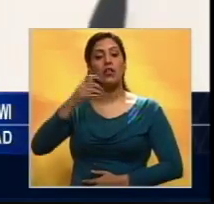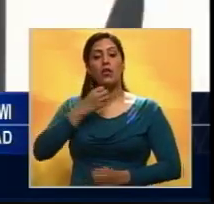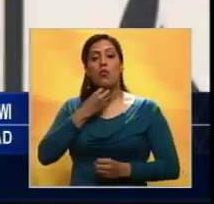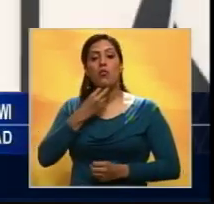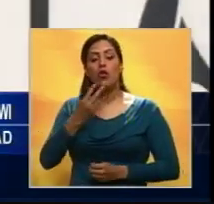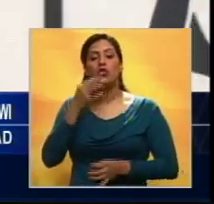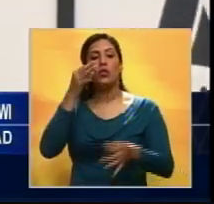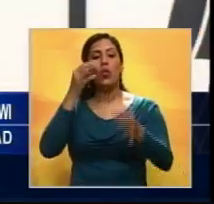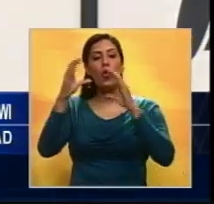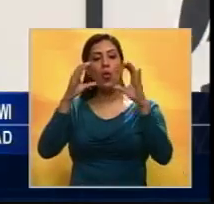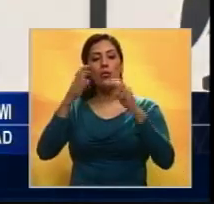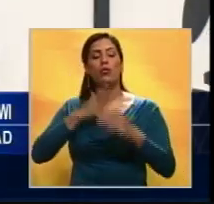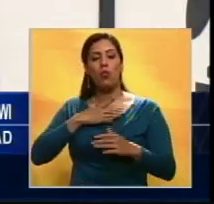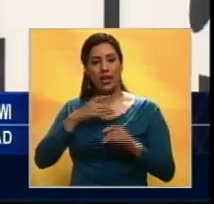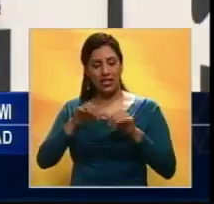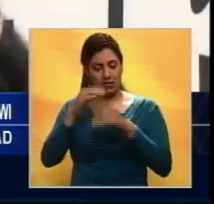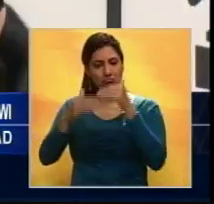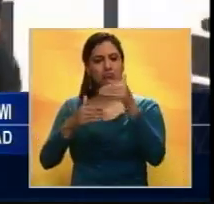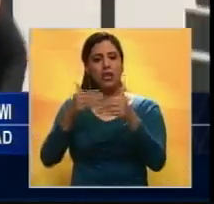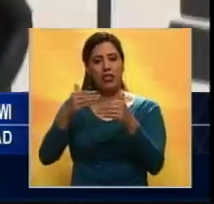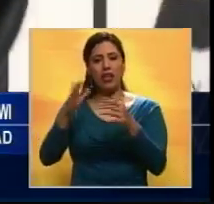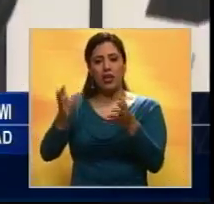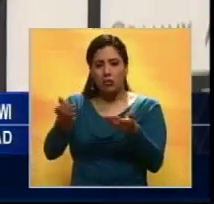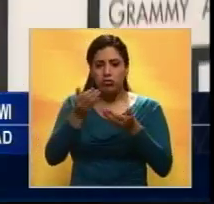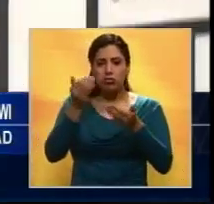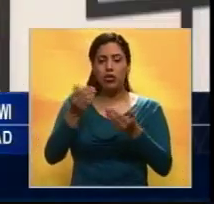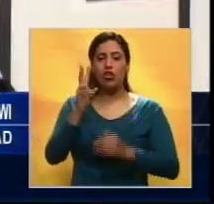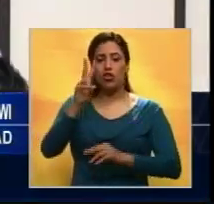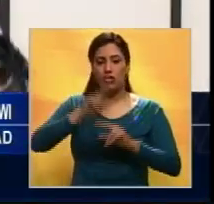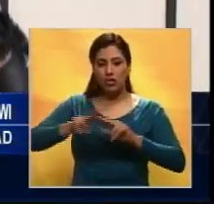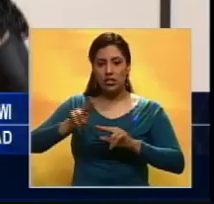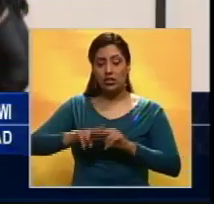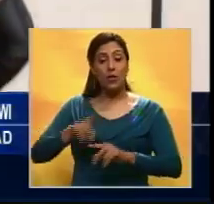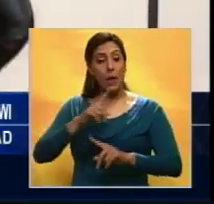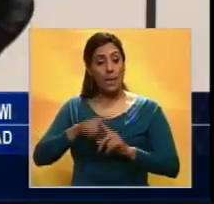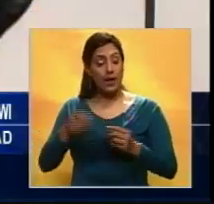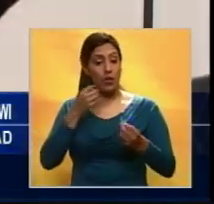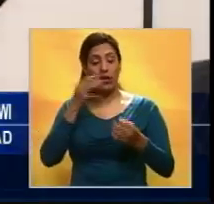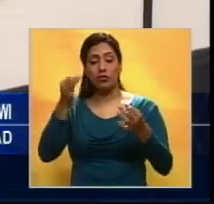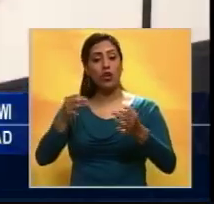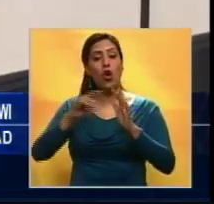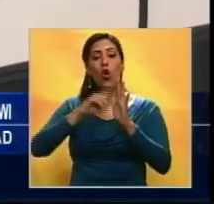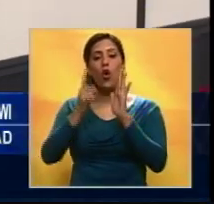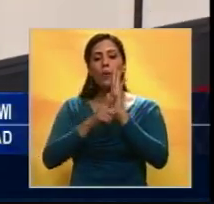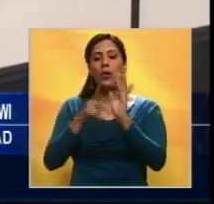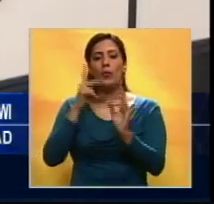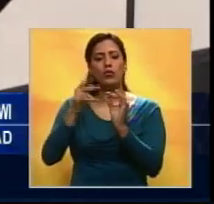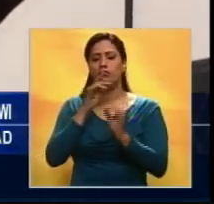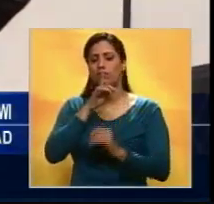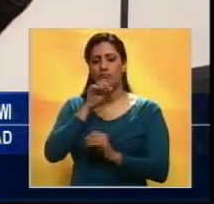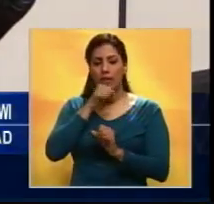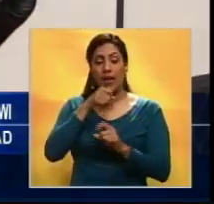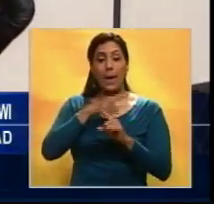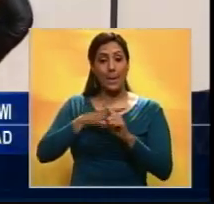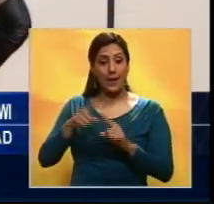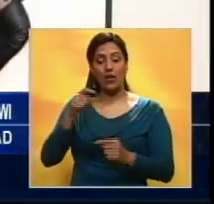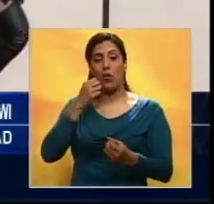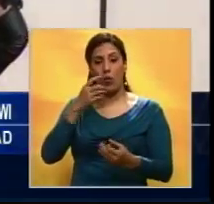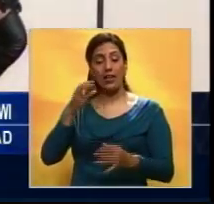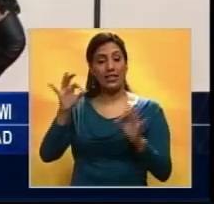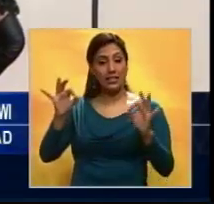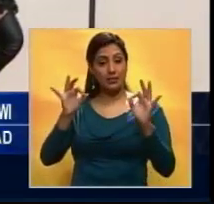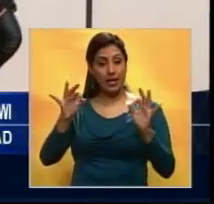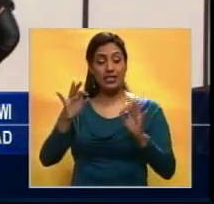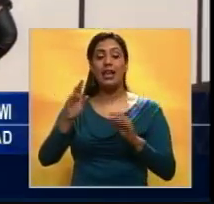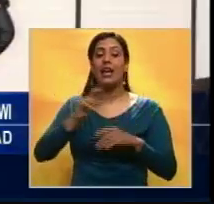portavoz ha comunicado que ella puede seguir adelante y adoptar los 2 niños. Aunque la fuente no dio detalles del proceso, el Daily Mail informó en